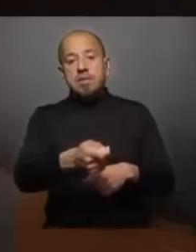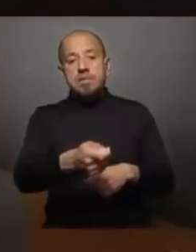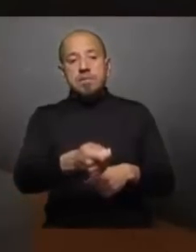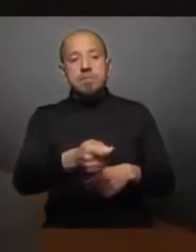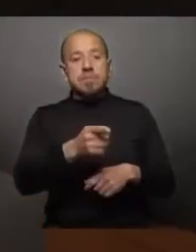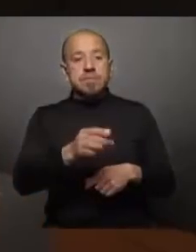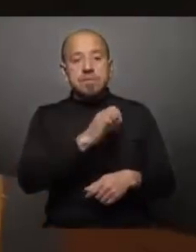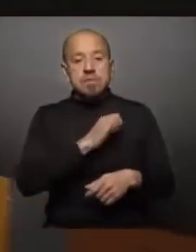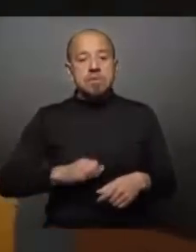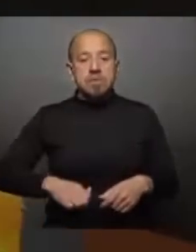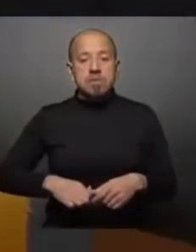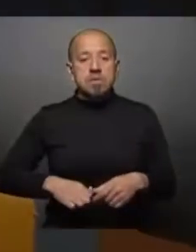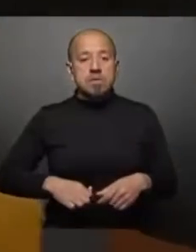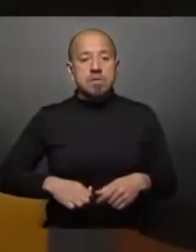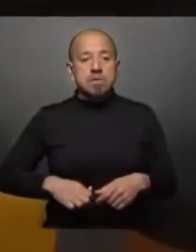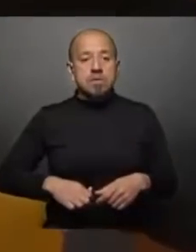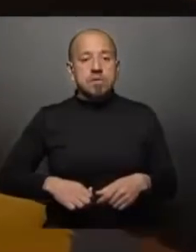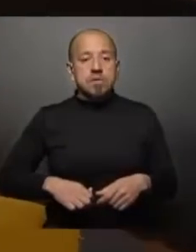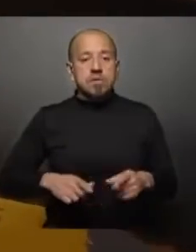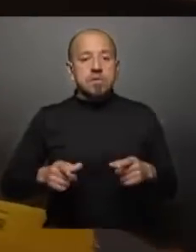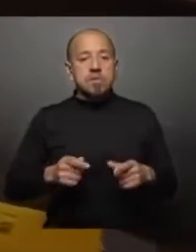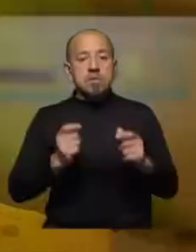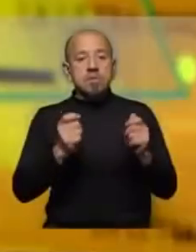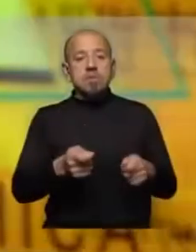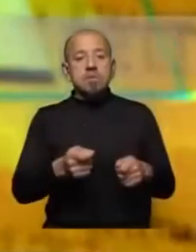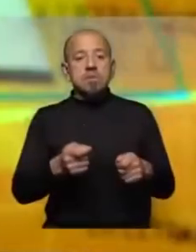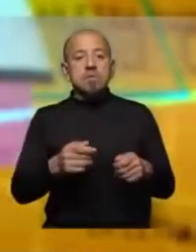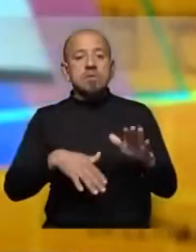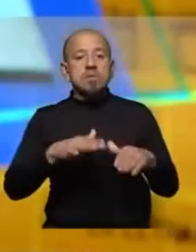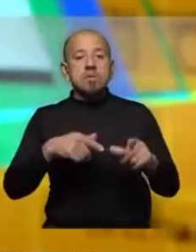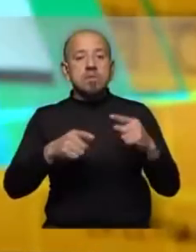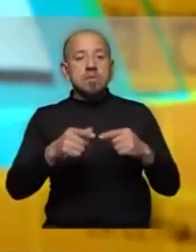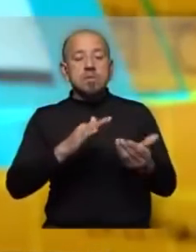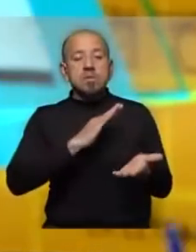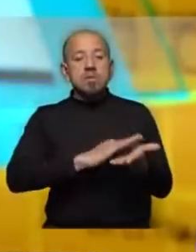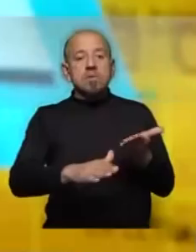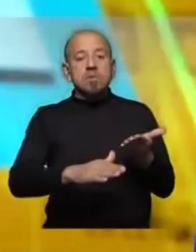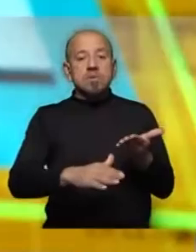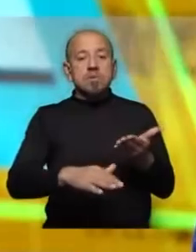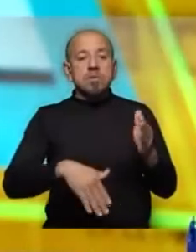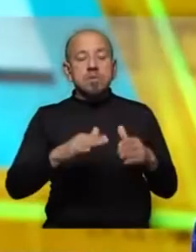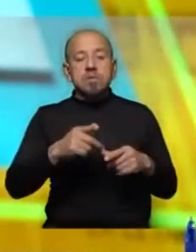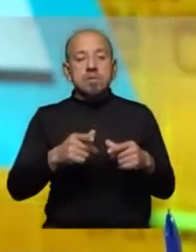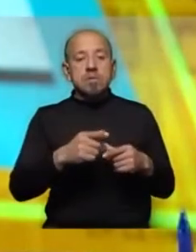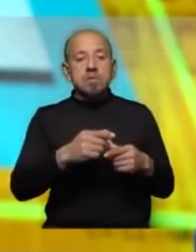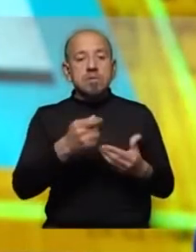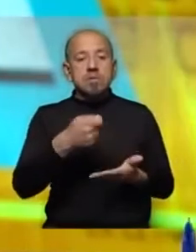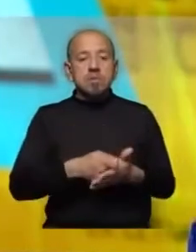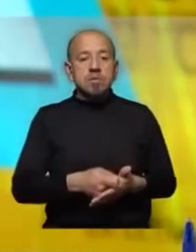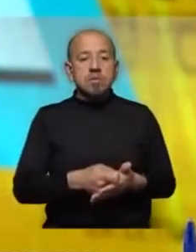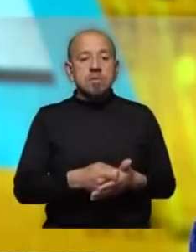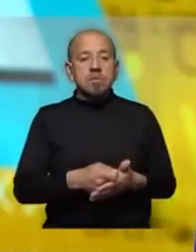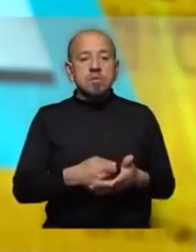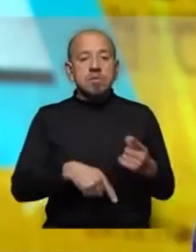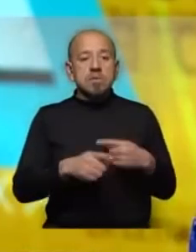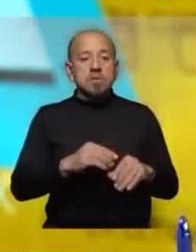maneja el estado se la da muchas veces sin Canon en forma gratuita a veces con Canon después resulta que